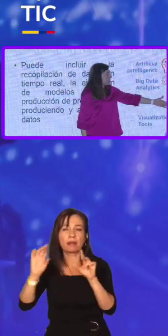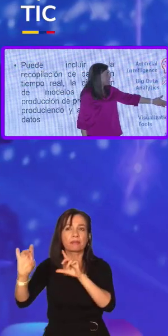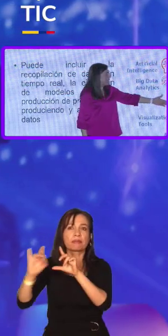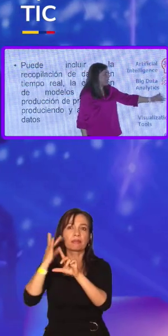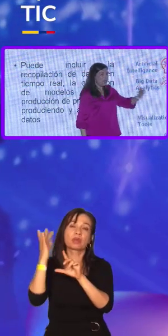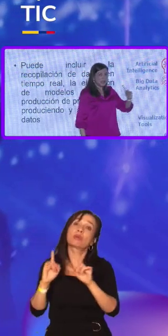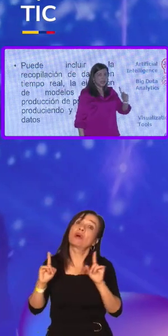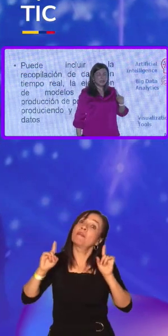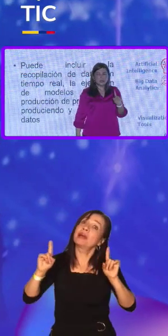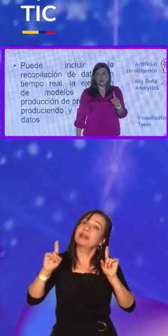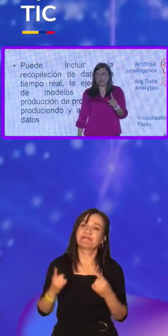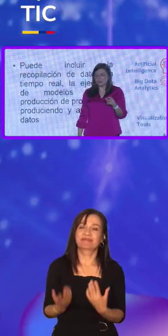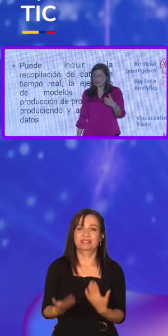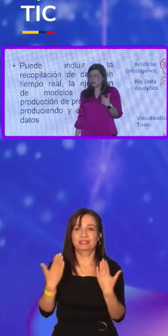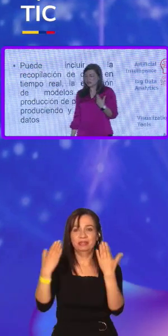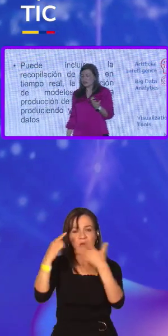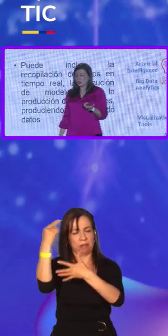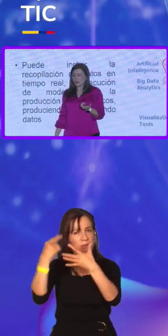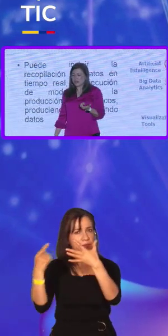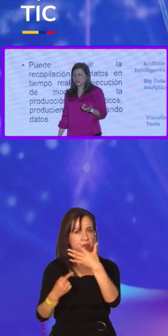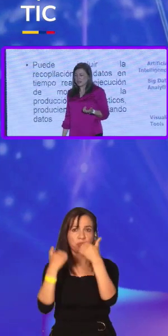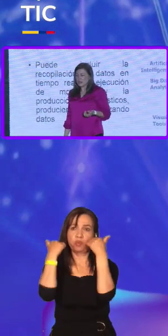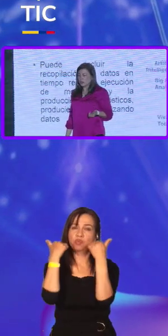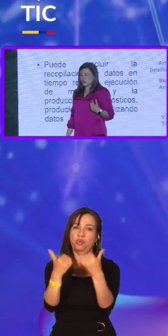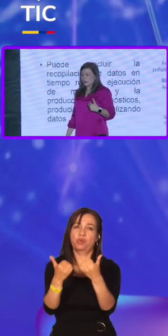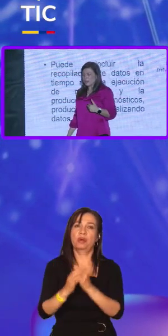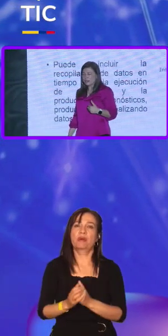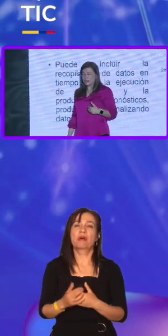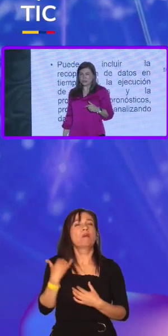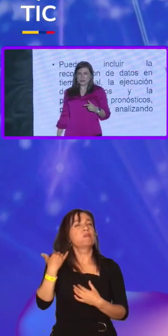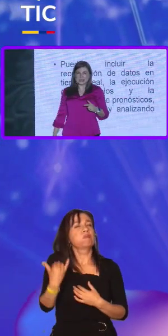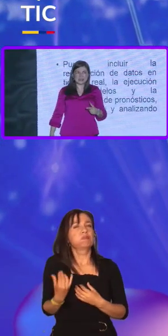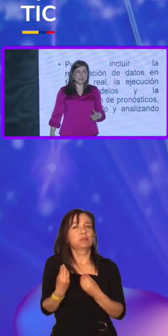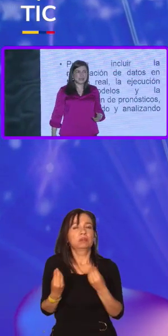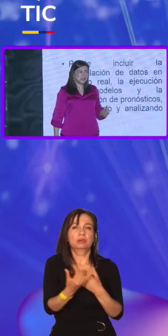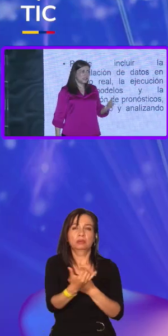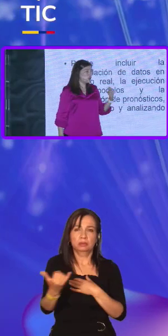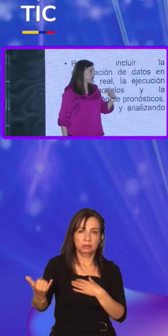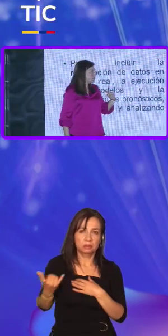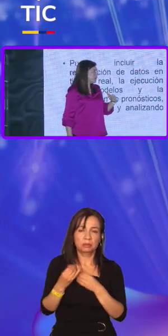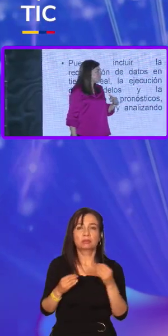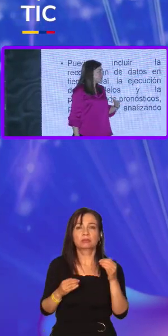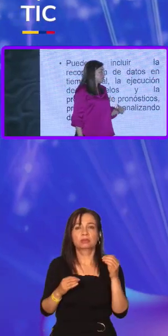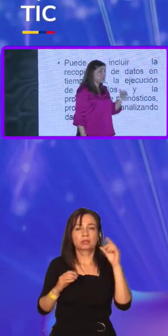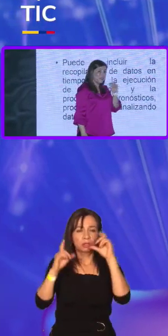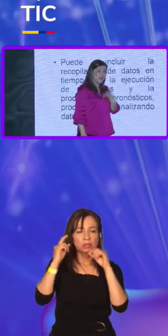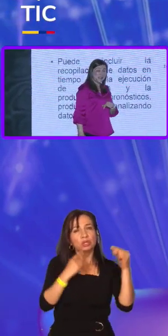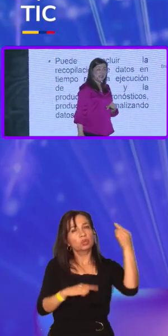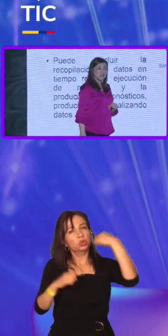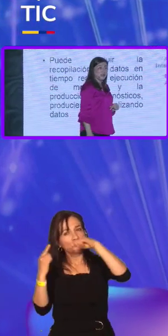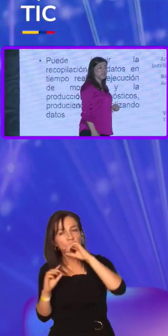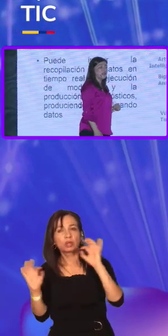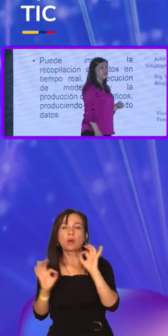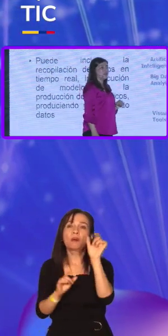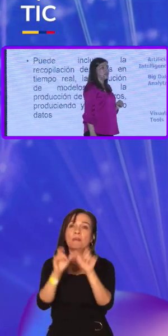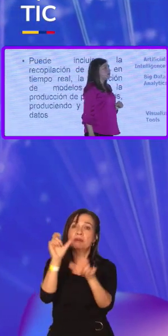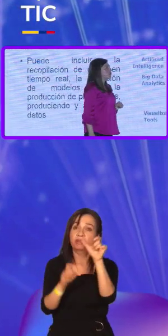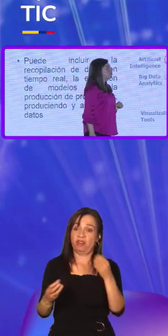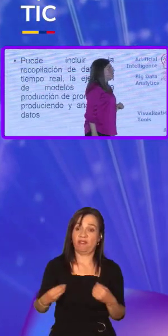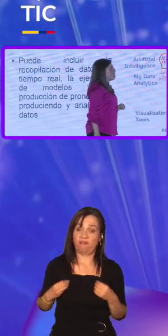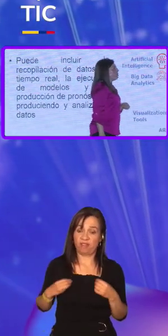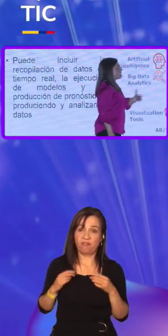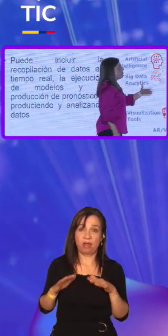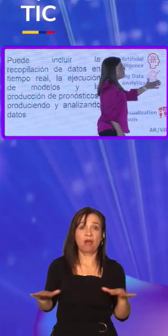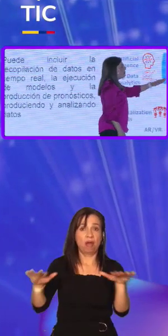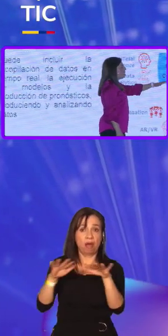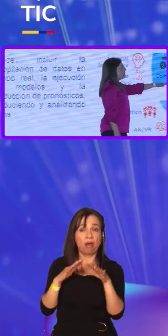de ventajas. Y este es uno de los casos en los cuales no solamente los turistas, sino también las personas que viven en la ciudad se